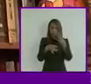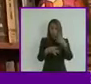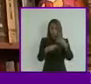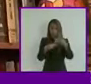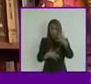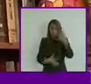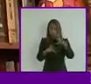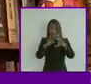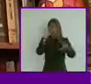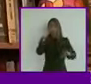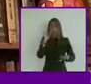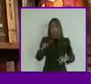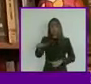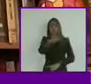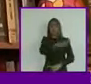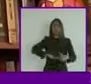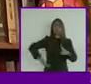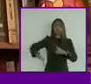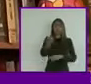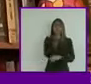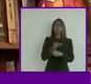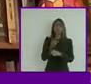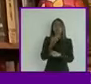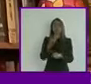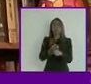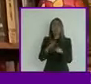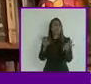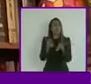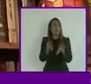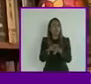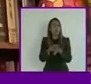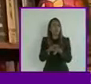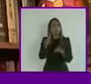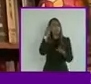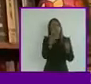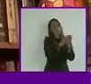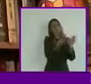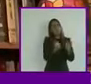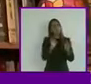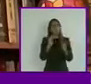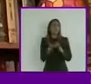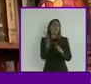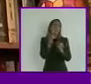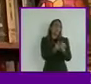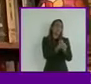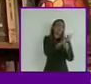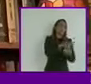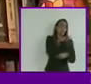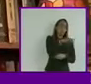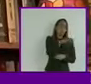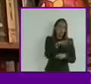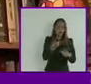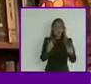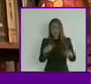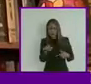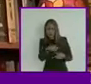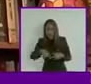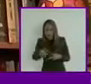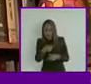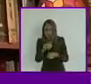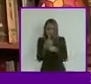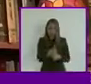importante, es la sociedad, cómo los asumimos en la sociedad. La pandemia, desde luego, deja un impacto directo sobre la vida de las personas, provocando un